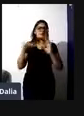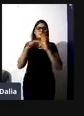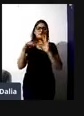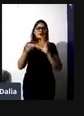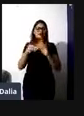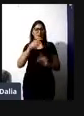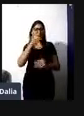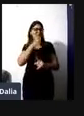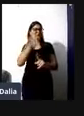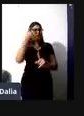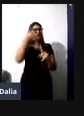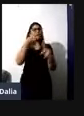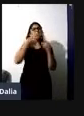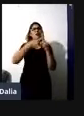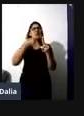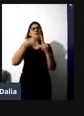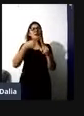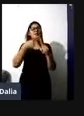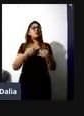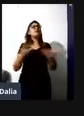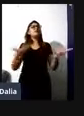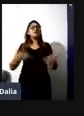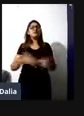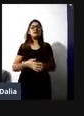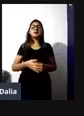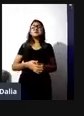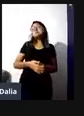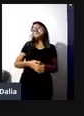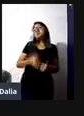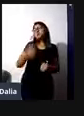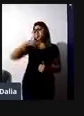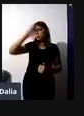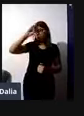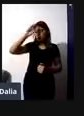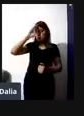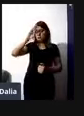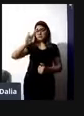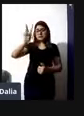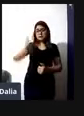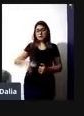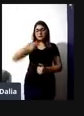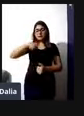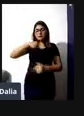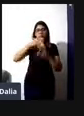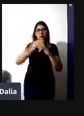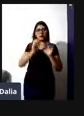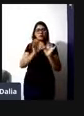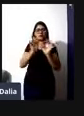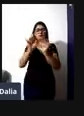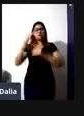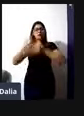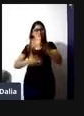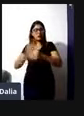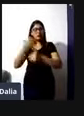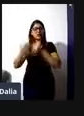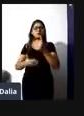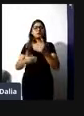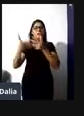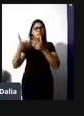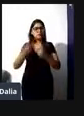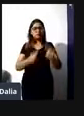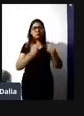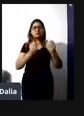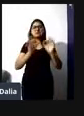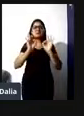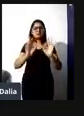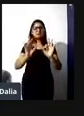de positivo. Sí, yo sí creo que vamos a salir bien de esta y yo sí creo que nos va a ir bien. Yo no